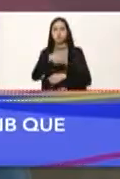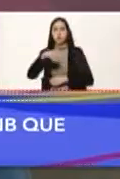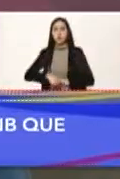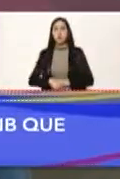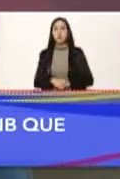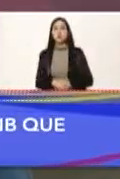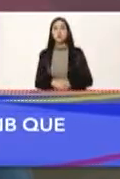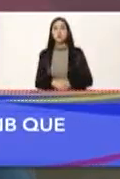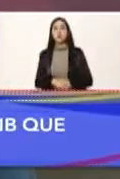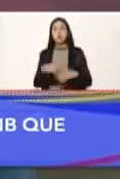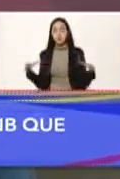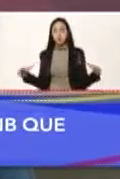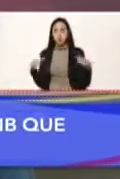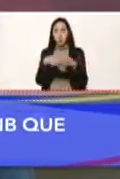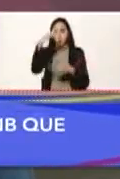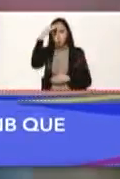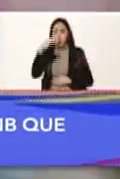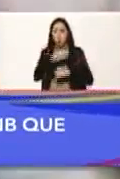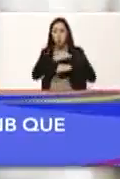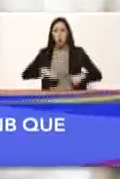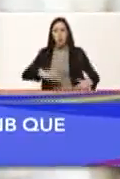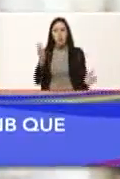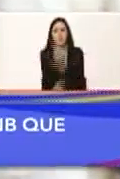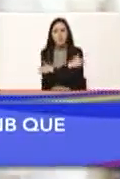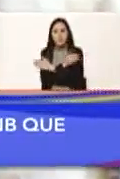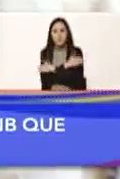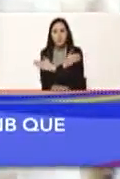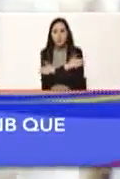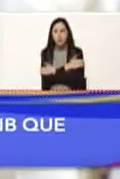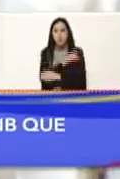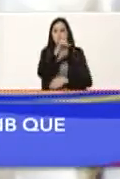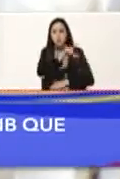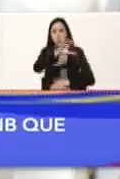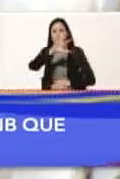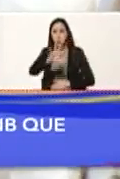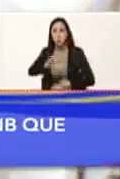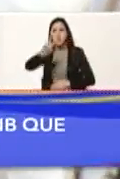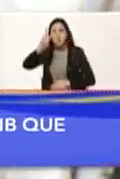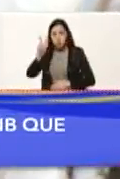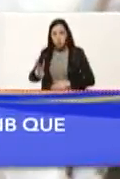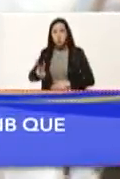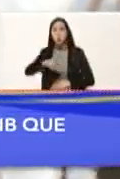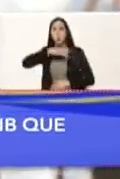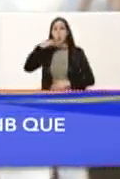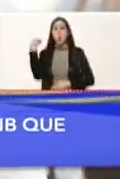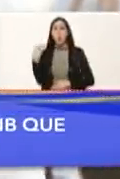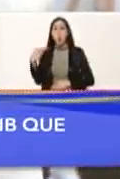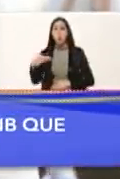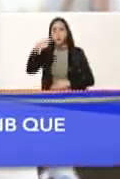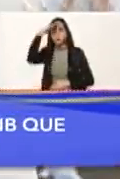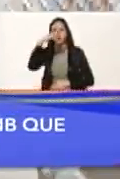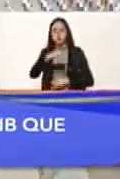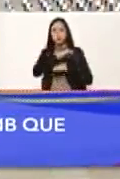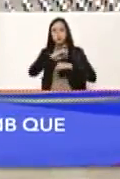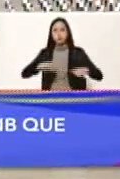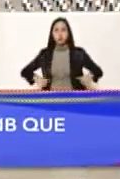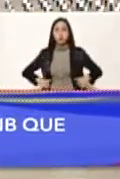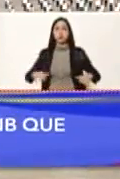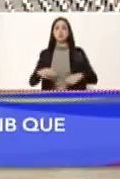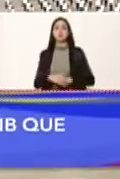Fuerza Armada Nacional Bolivariana. Felicitaciones a los 1052 jóvenes que